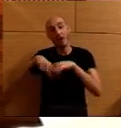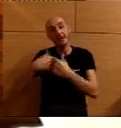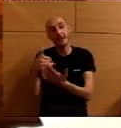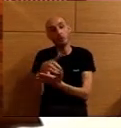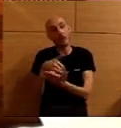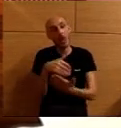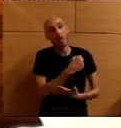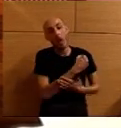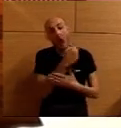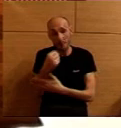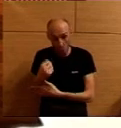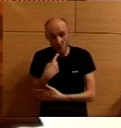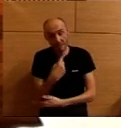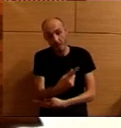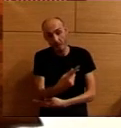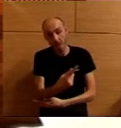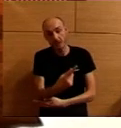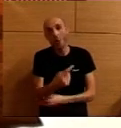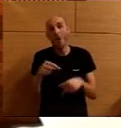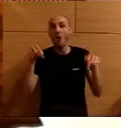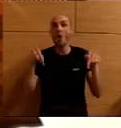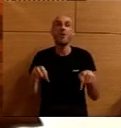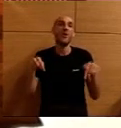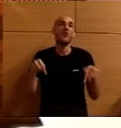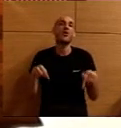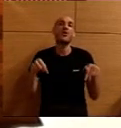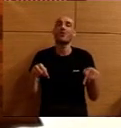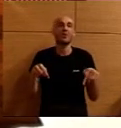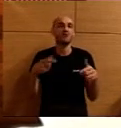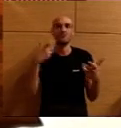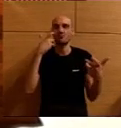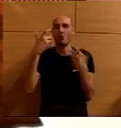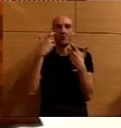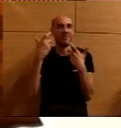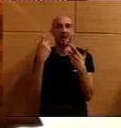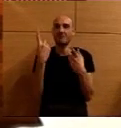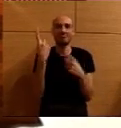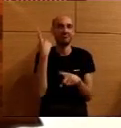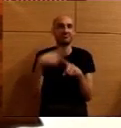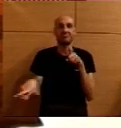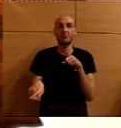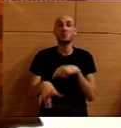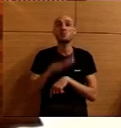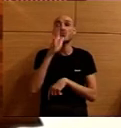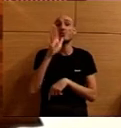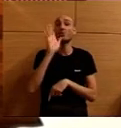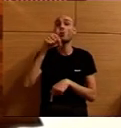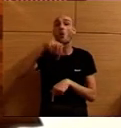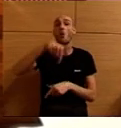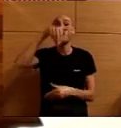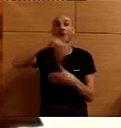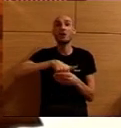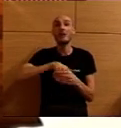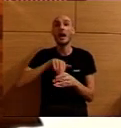más lo necesitan, hoy han dado la imagen precisamente de lo contrario. Porque si votan en contra,